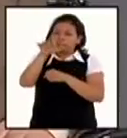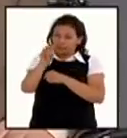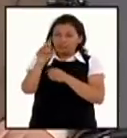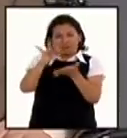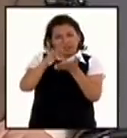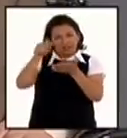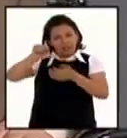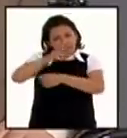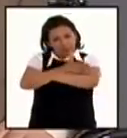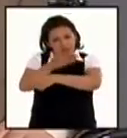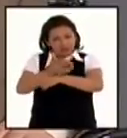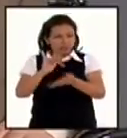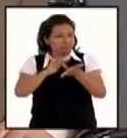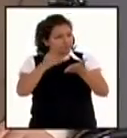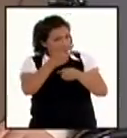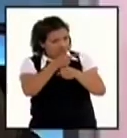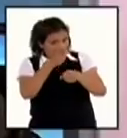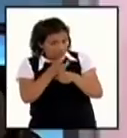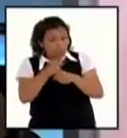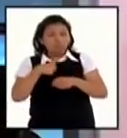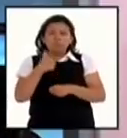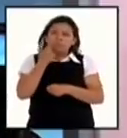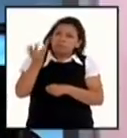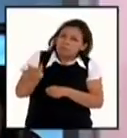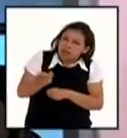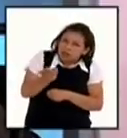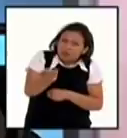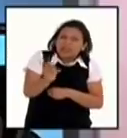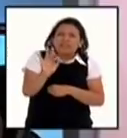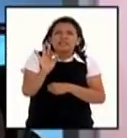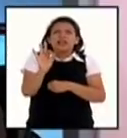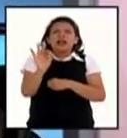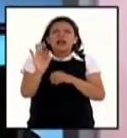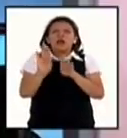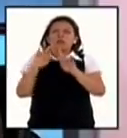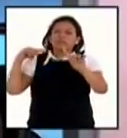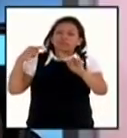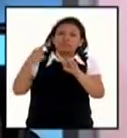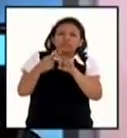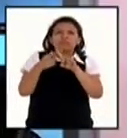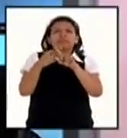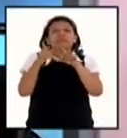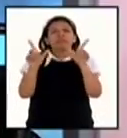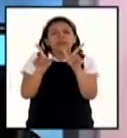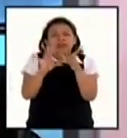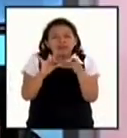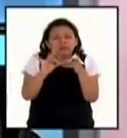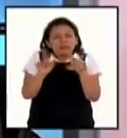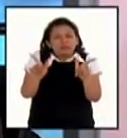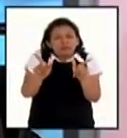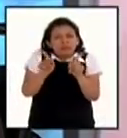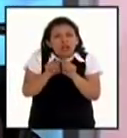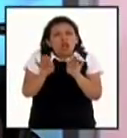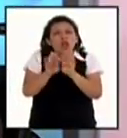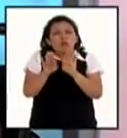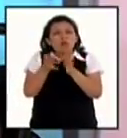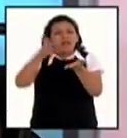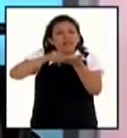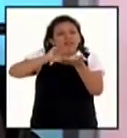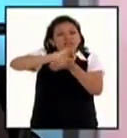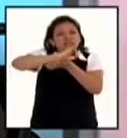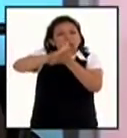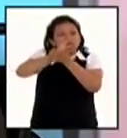gracias por tu invitación. Elio, te quiero preguntar y quizás hacer un breve recuento de cuáles podrían ser esos hechos donde la discriminación